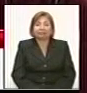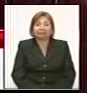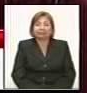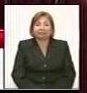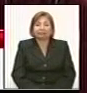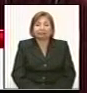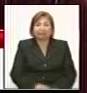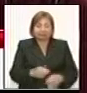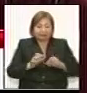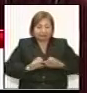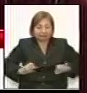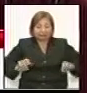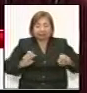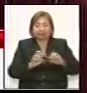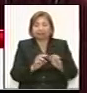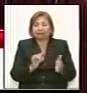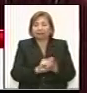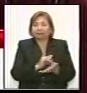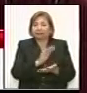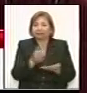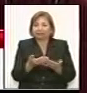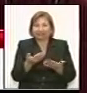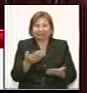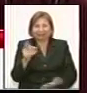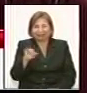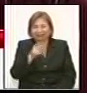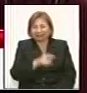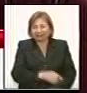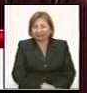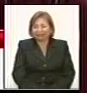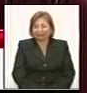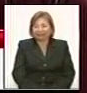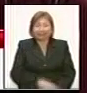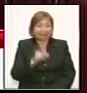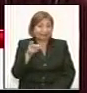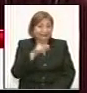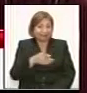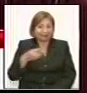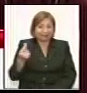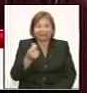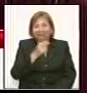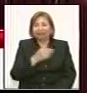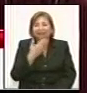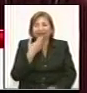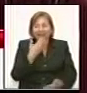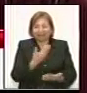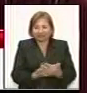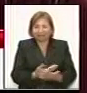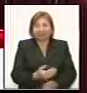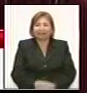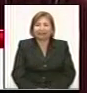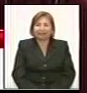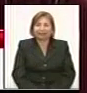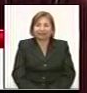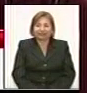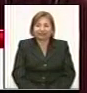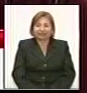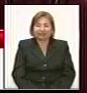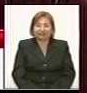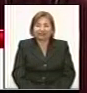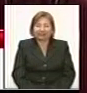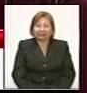en este Parlamento, que tiene mucha historia, historia buena. Muchas gracias, Víctor. Muchas gracias.